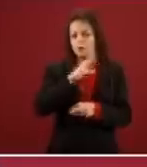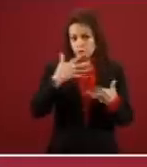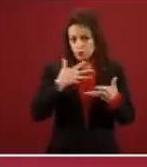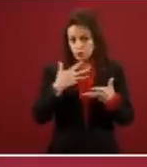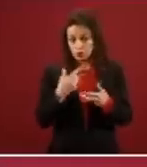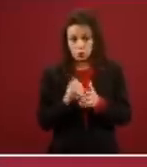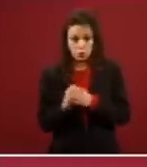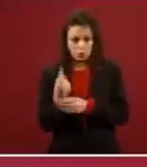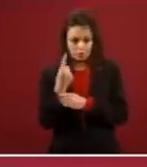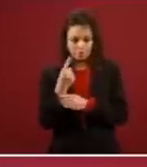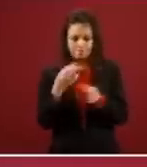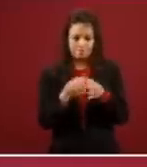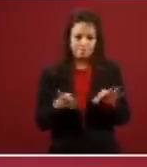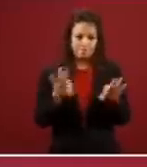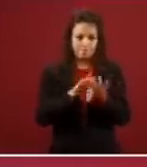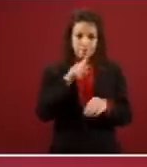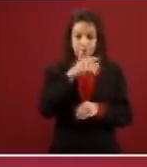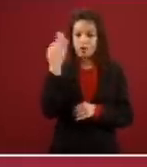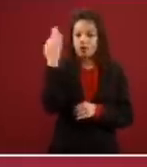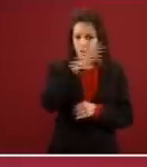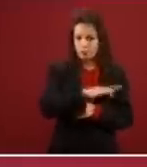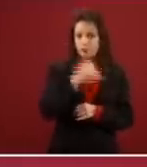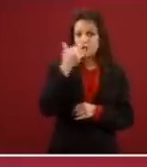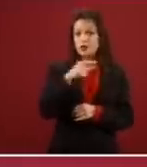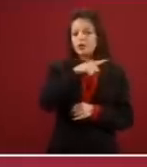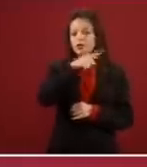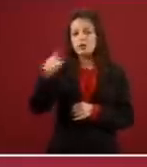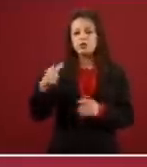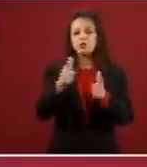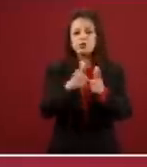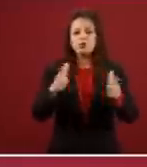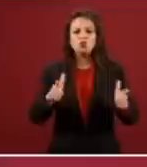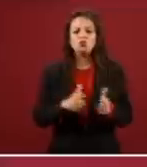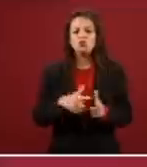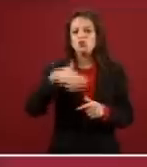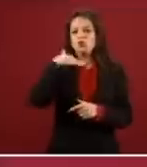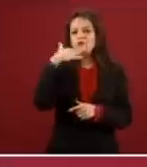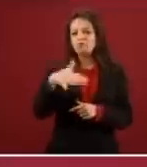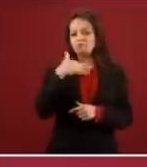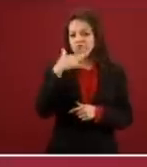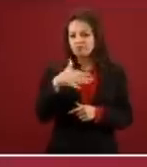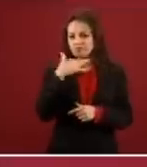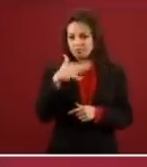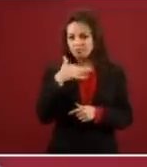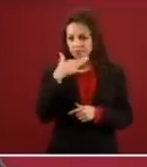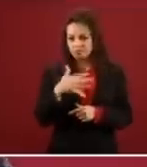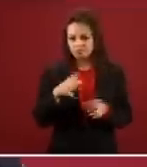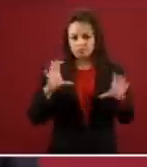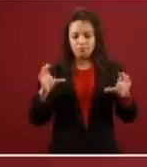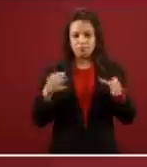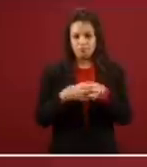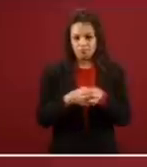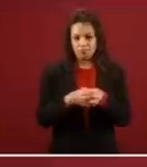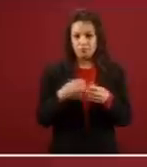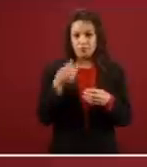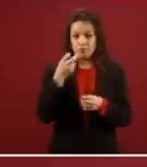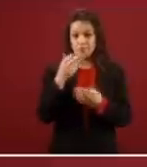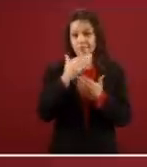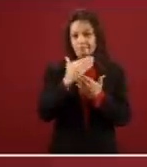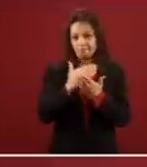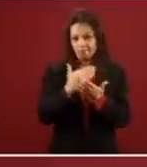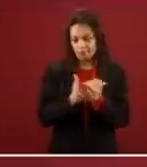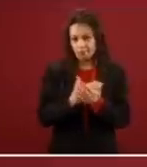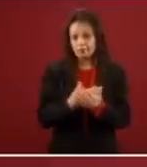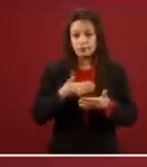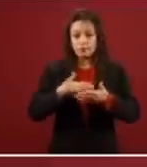defraudación fiscal, pero sobre todo la delincuencia organizada en este tipo de asuntos, conforme a las reformas